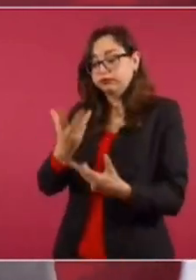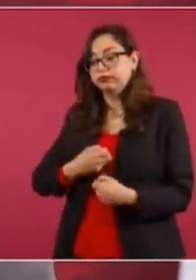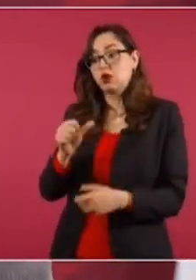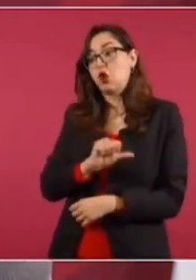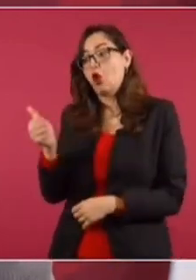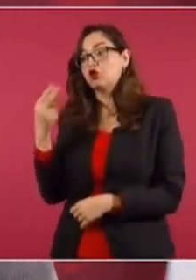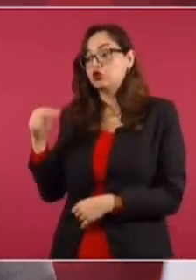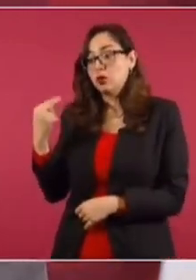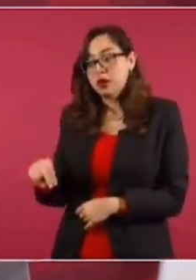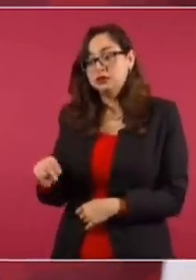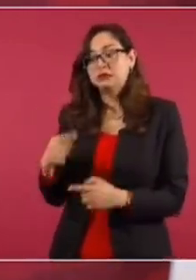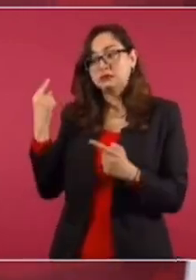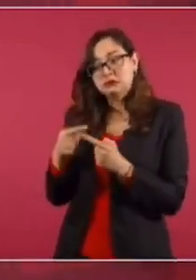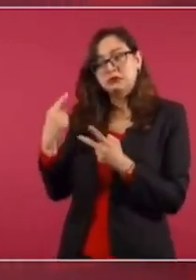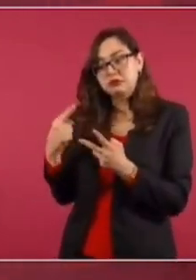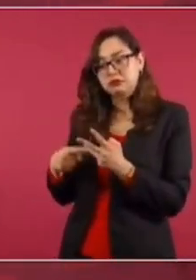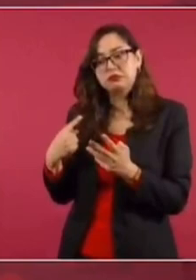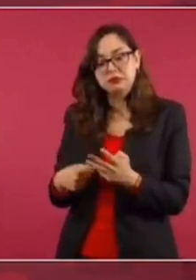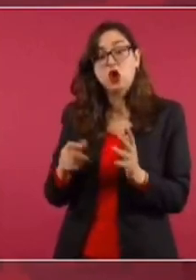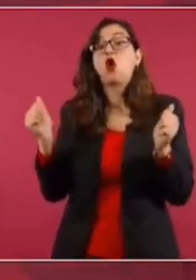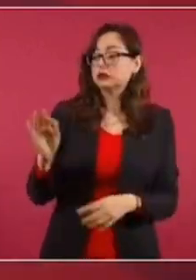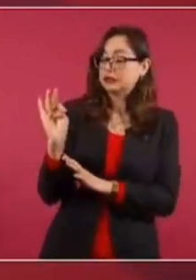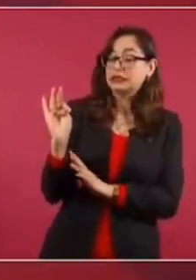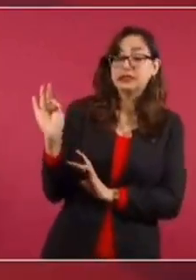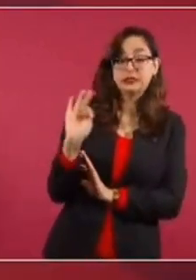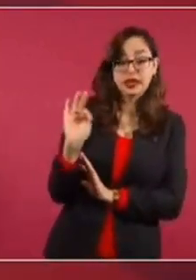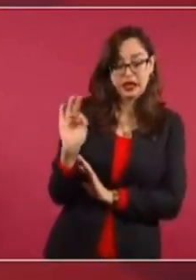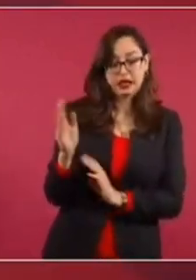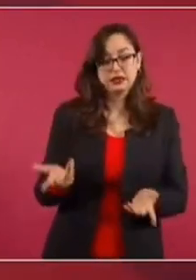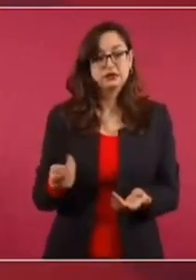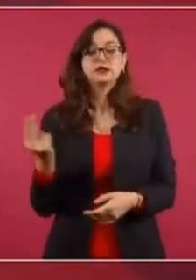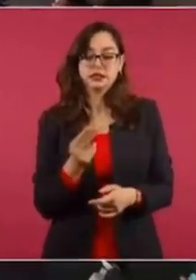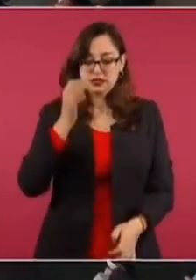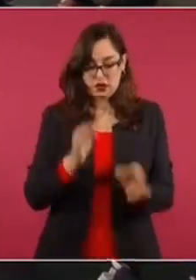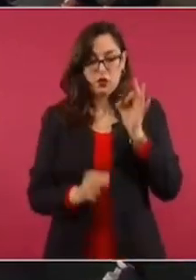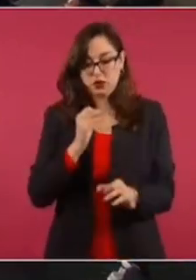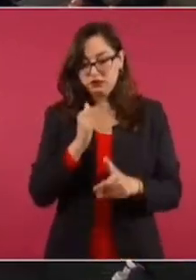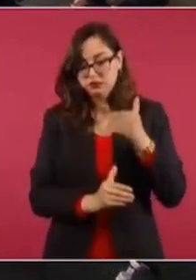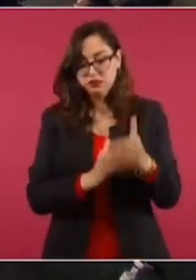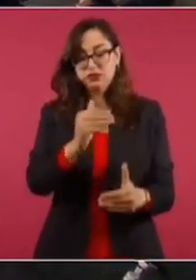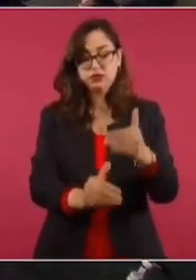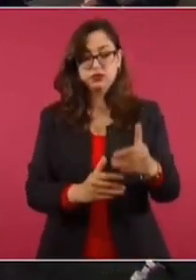pues también, siempre y cuando se tengan las pruebas. Como en todo esto hay intereses,